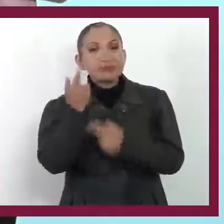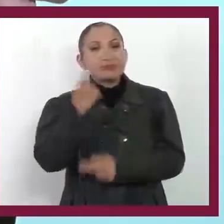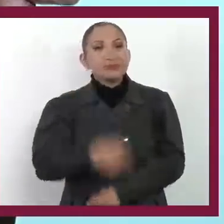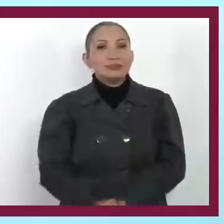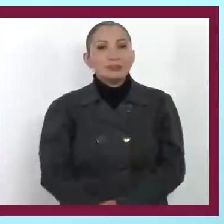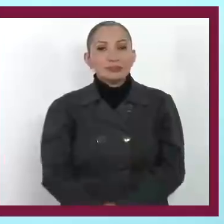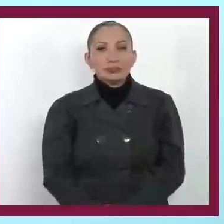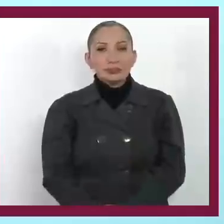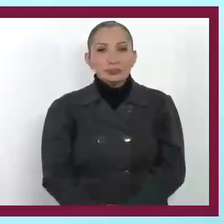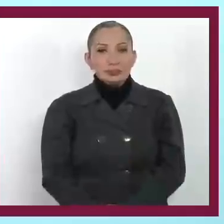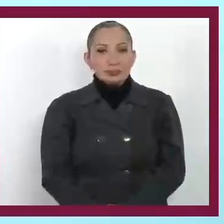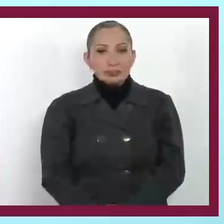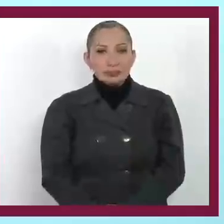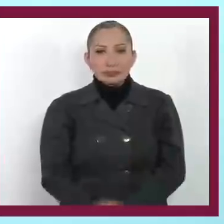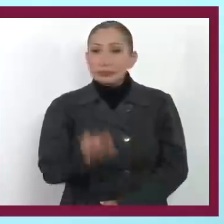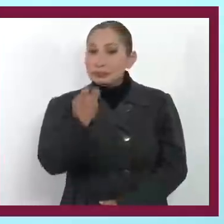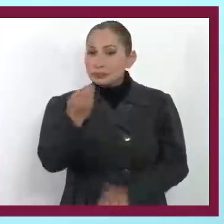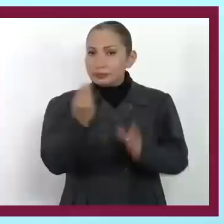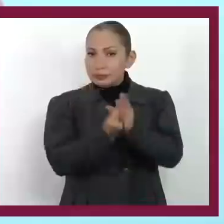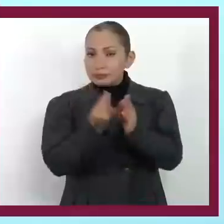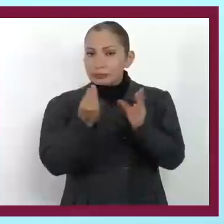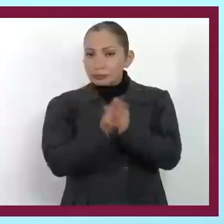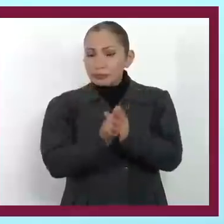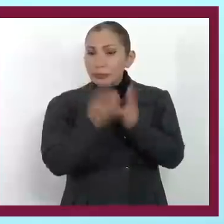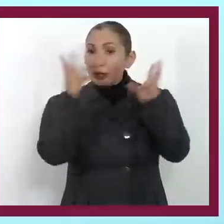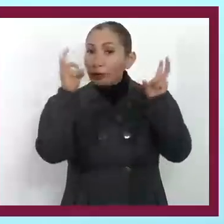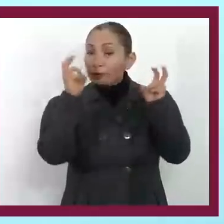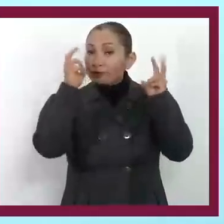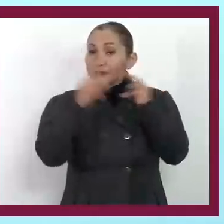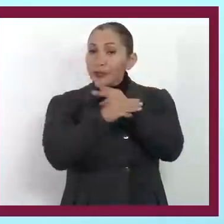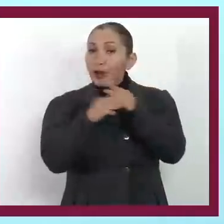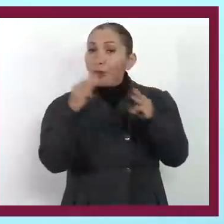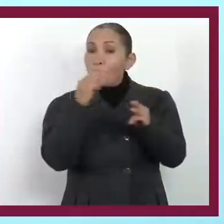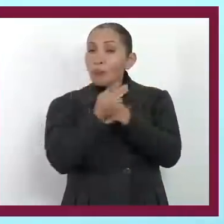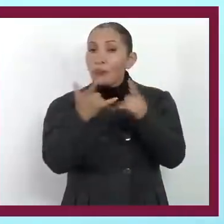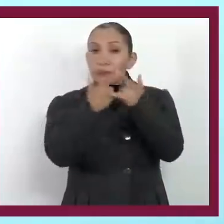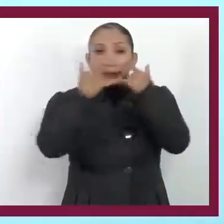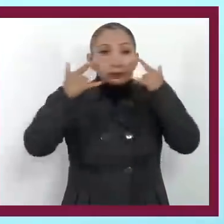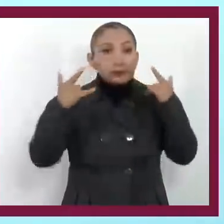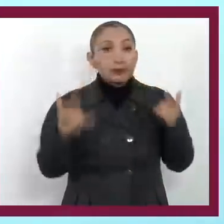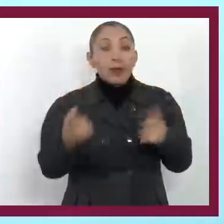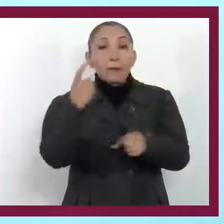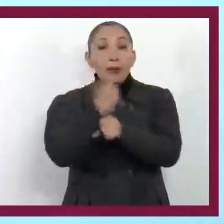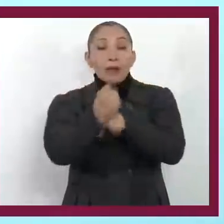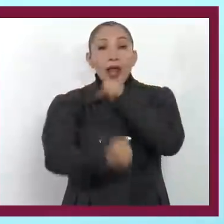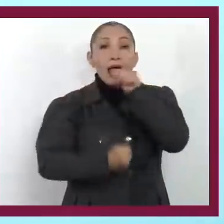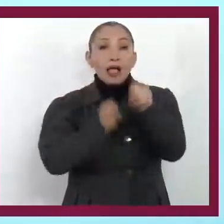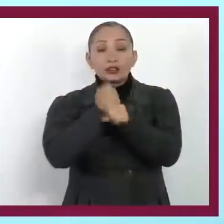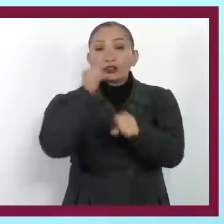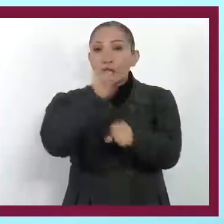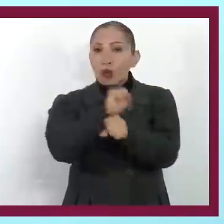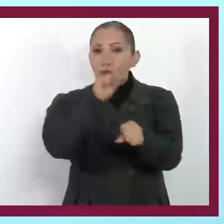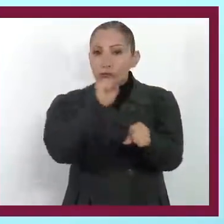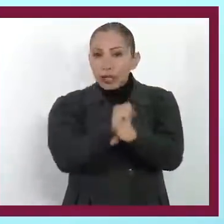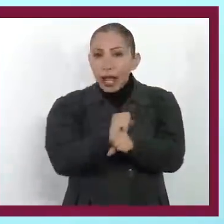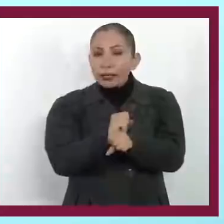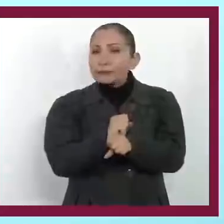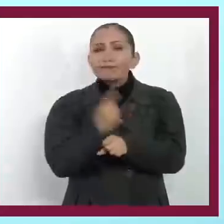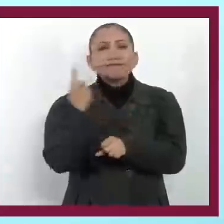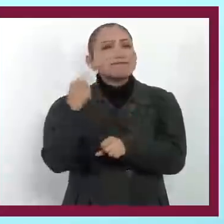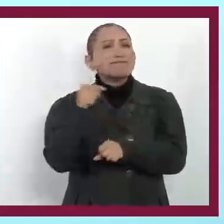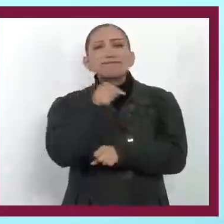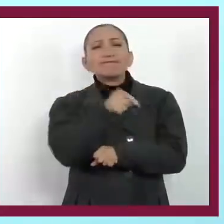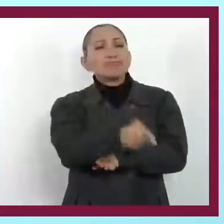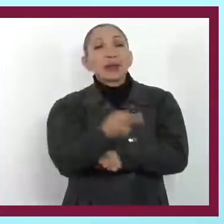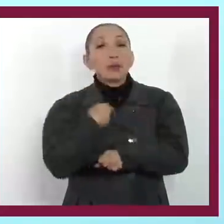¡comenzamos! Esta sesión, perteneciente a la asignatura de Historia de primer grado de secundaria, tiene el